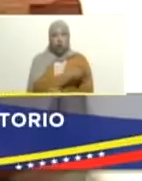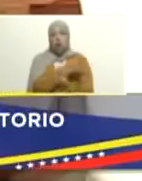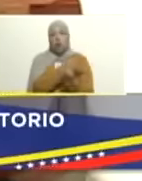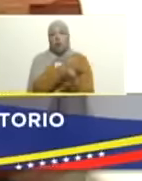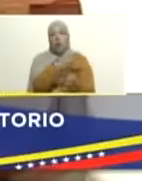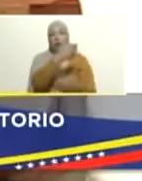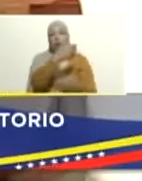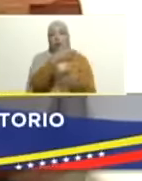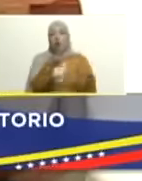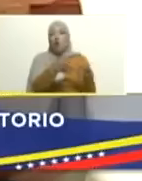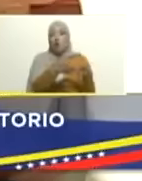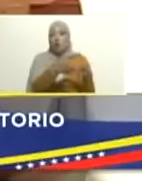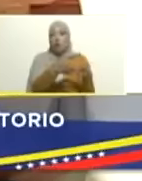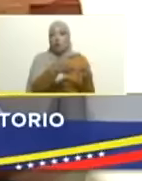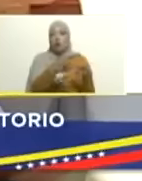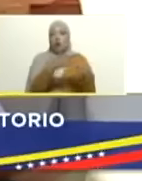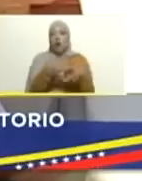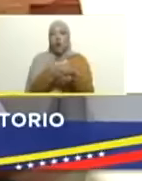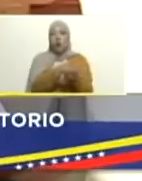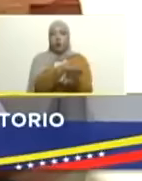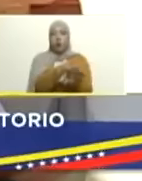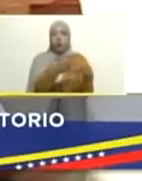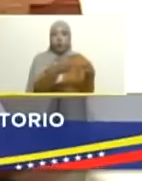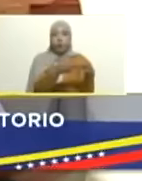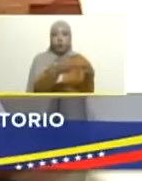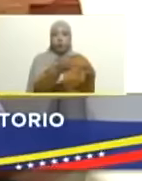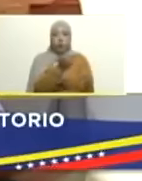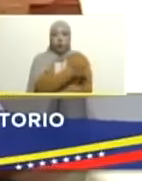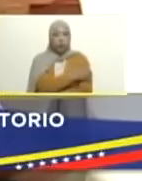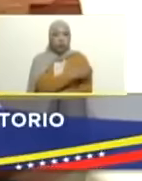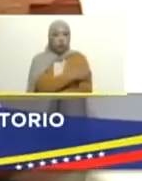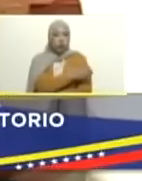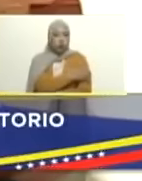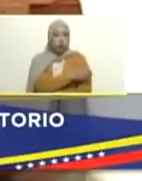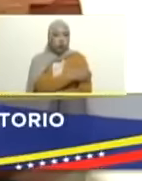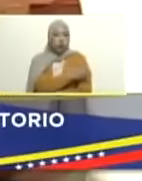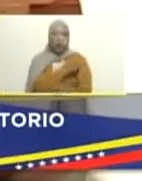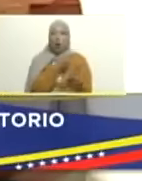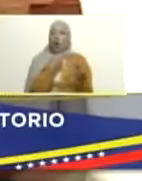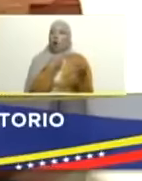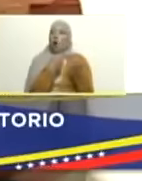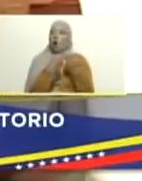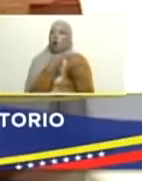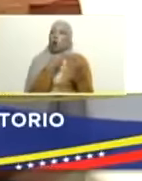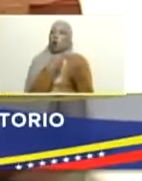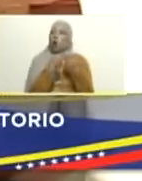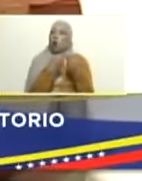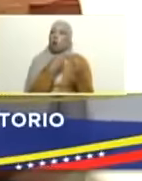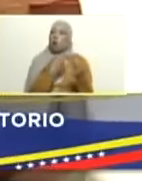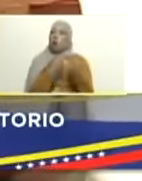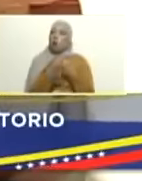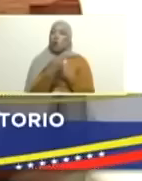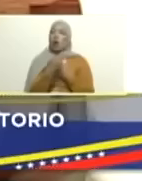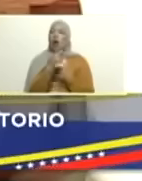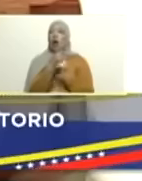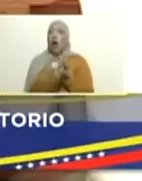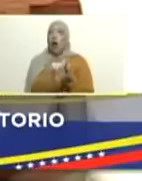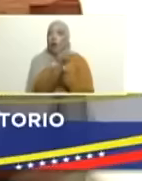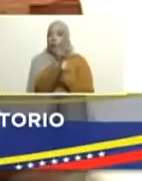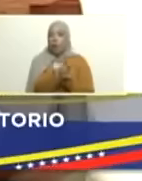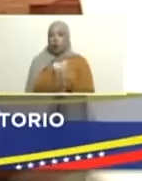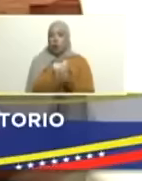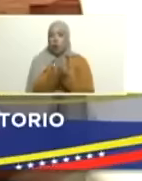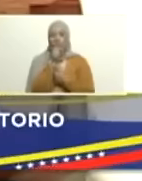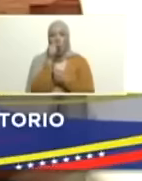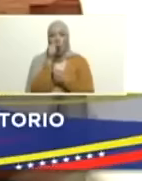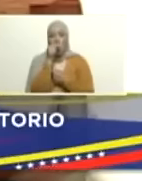bloques, es una de sus coaliciones políticas. El coordinador, jefe de delegación, Gerardo Bley, un